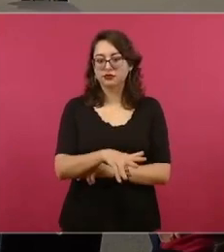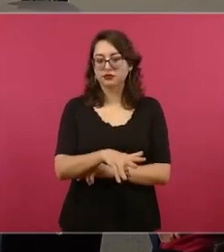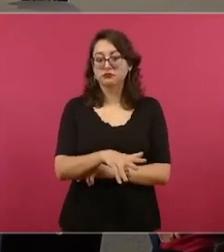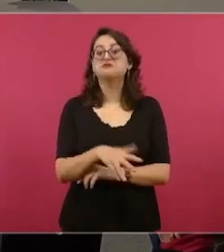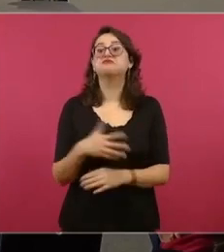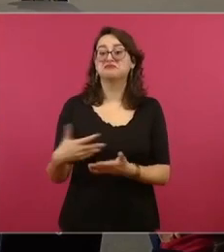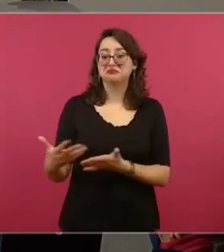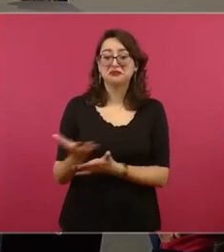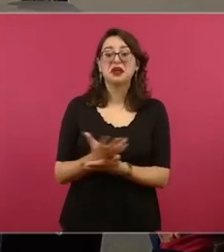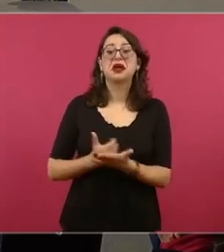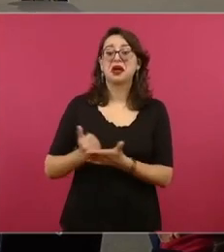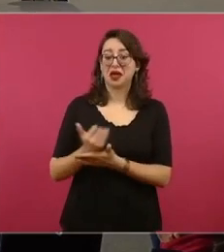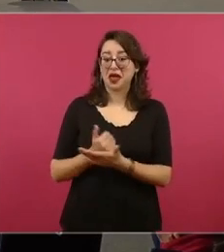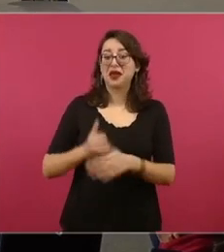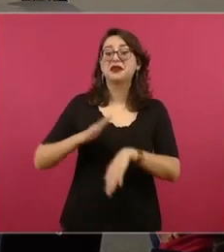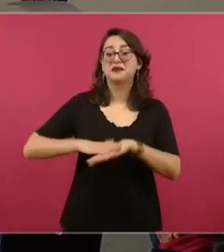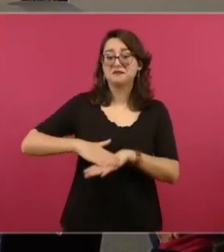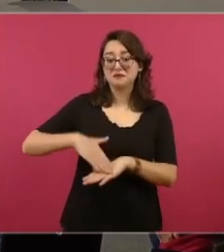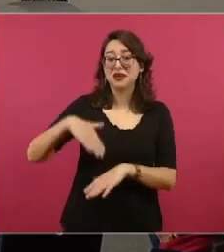aun cuando